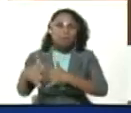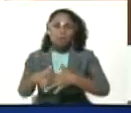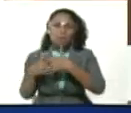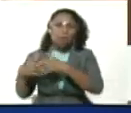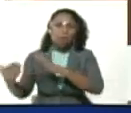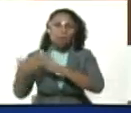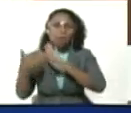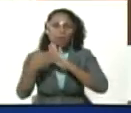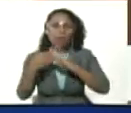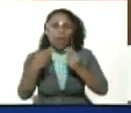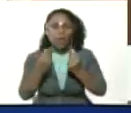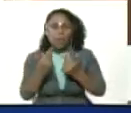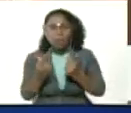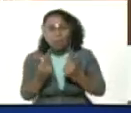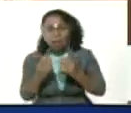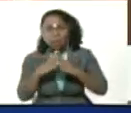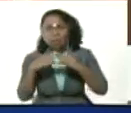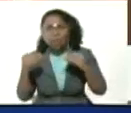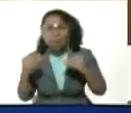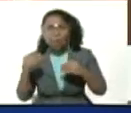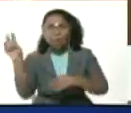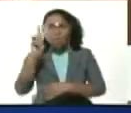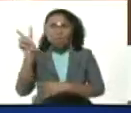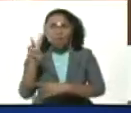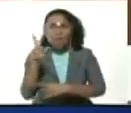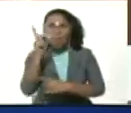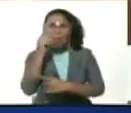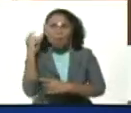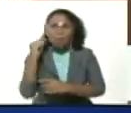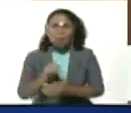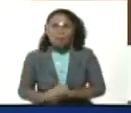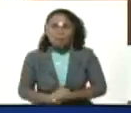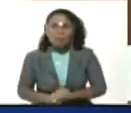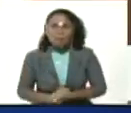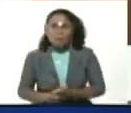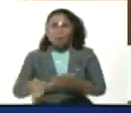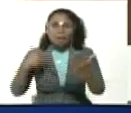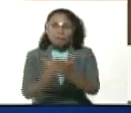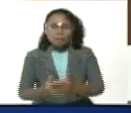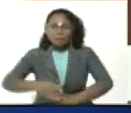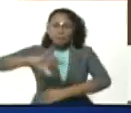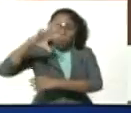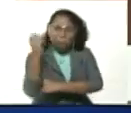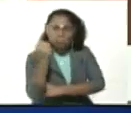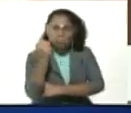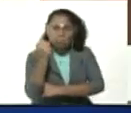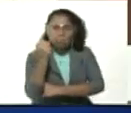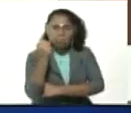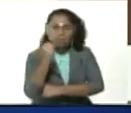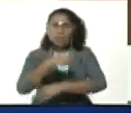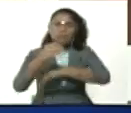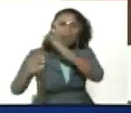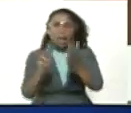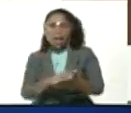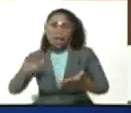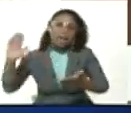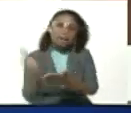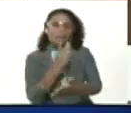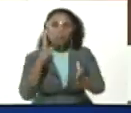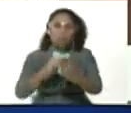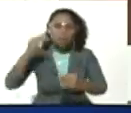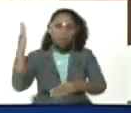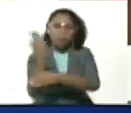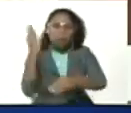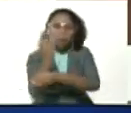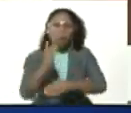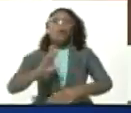contra la economía y contra todos los venezolanos y venezolanas. Hasta que logremos que se levanten todas esas sanciones,